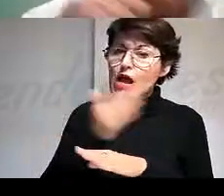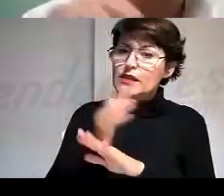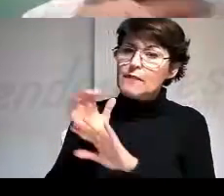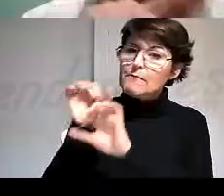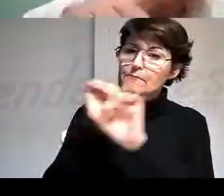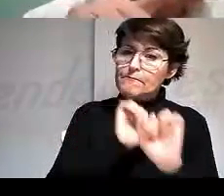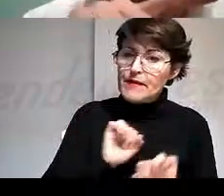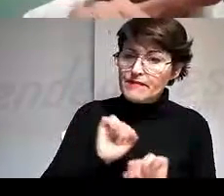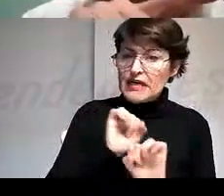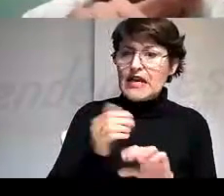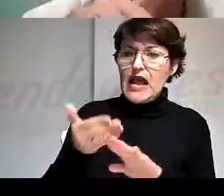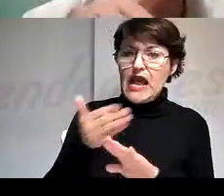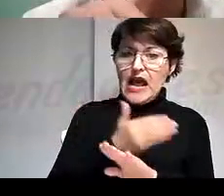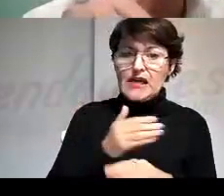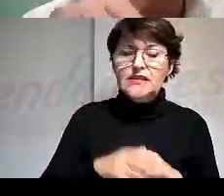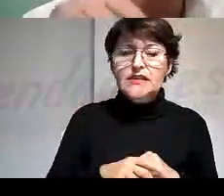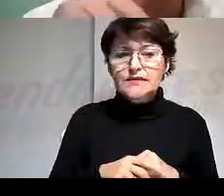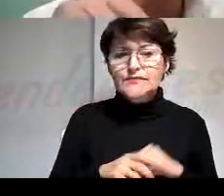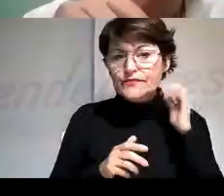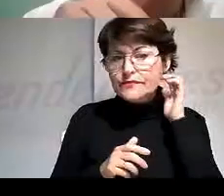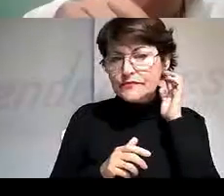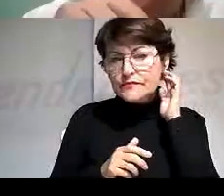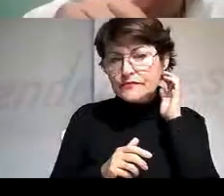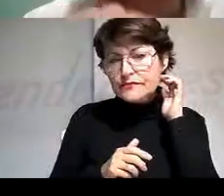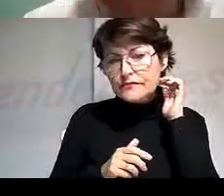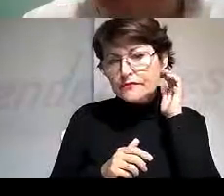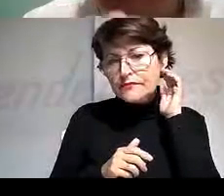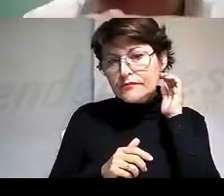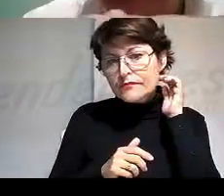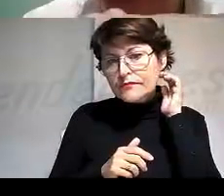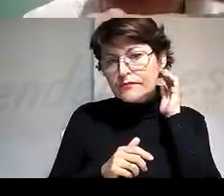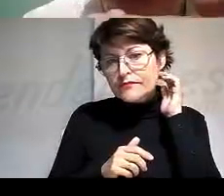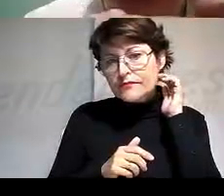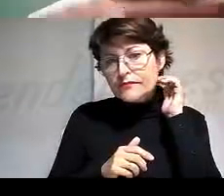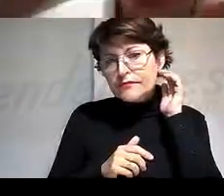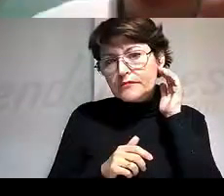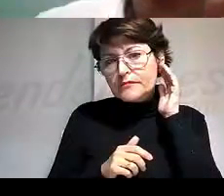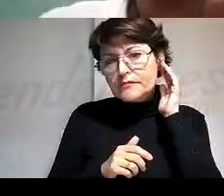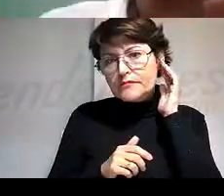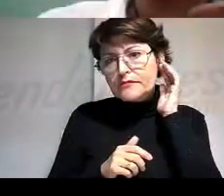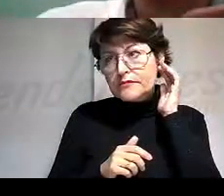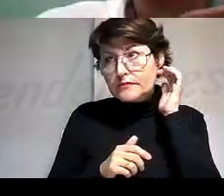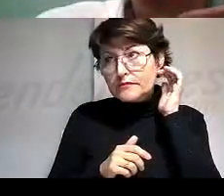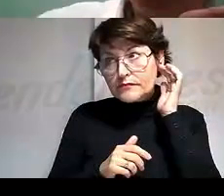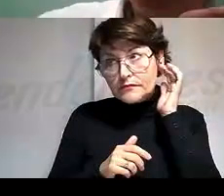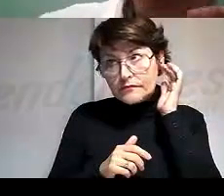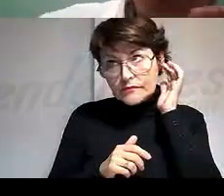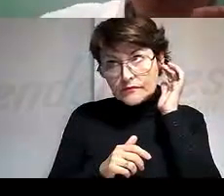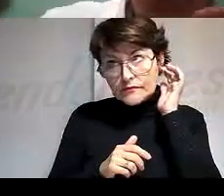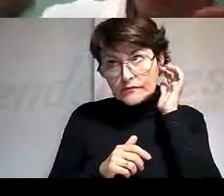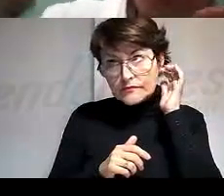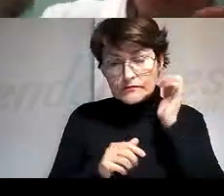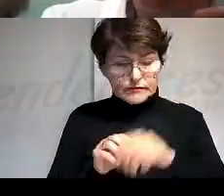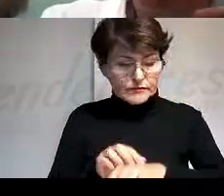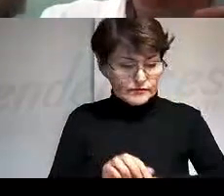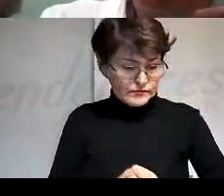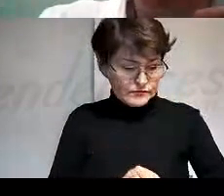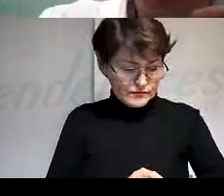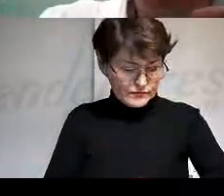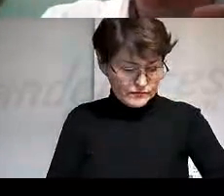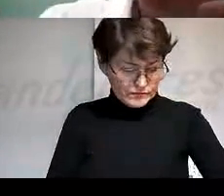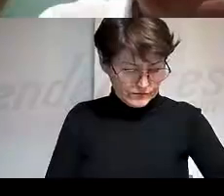El cartílago no tiene vasos. Es decir, a nivel de la articulación nosotros no podemos llegar, solo podemos entrar si pinchamos la